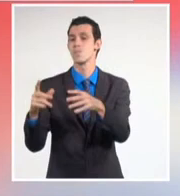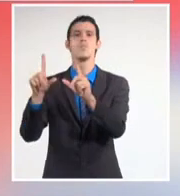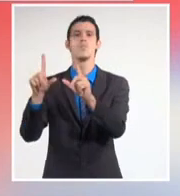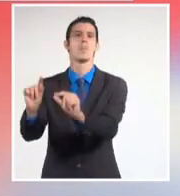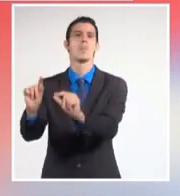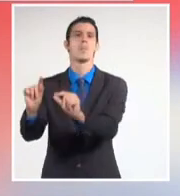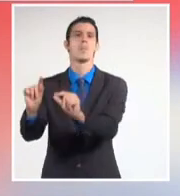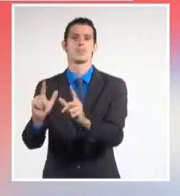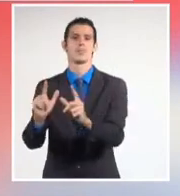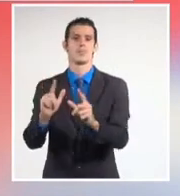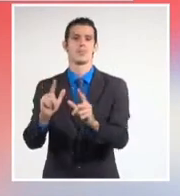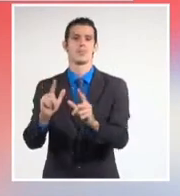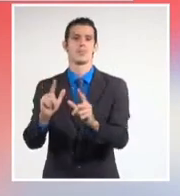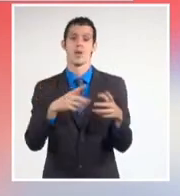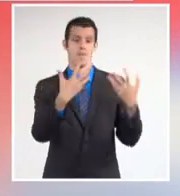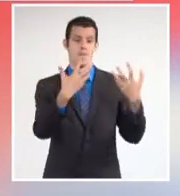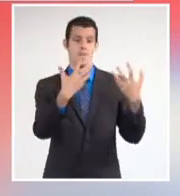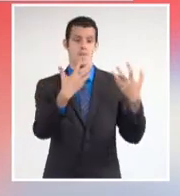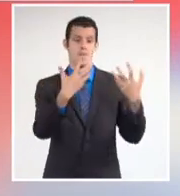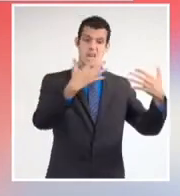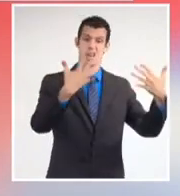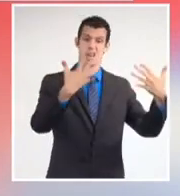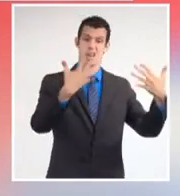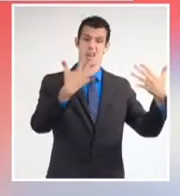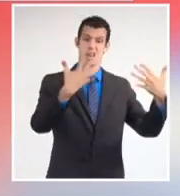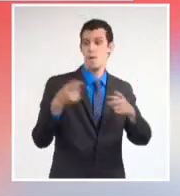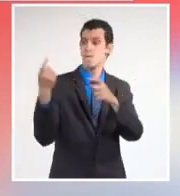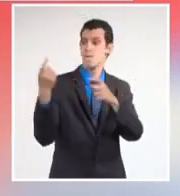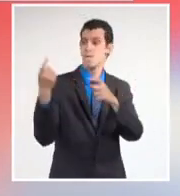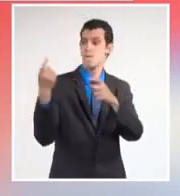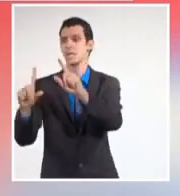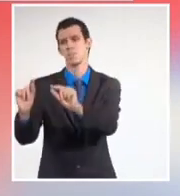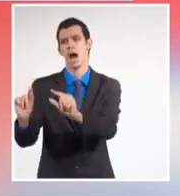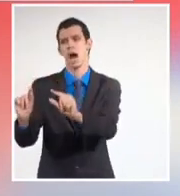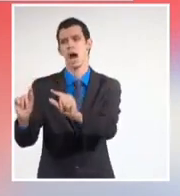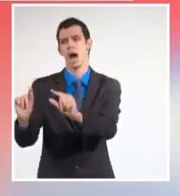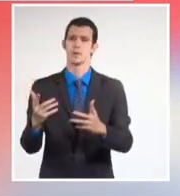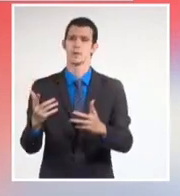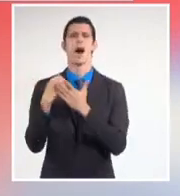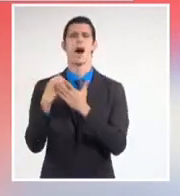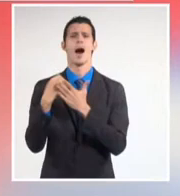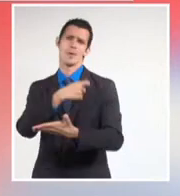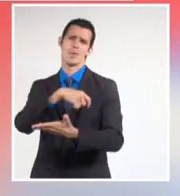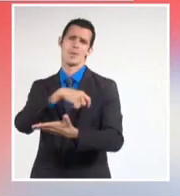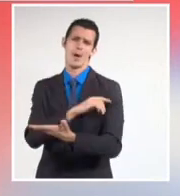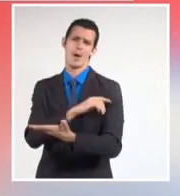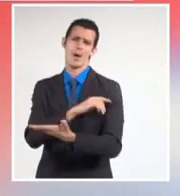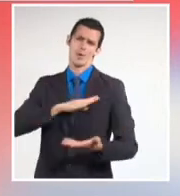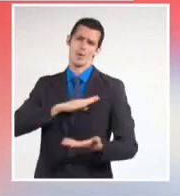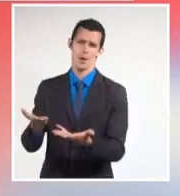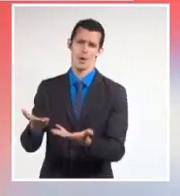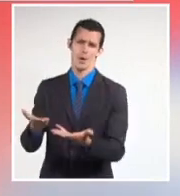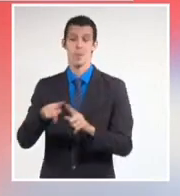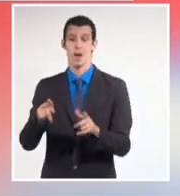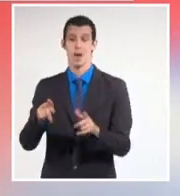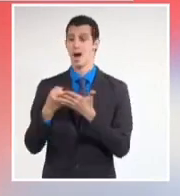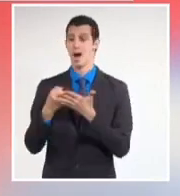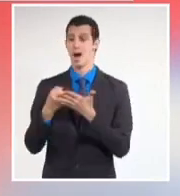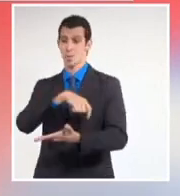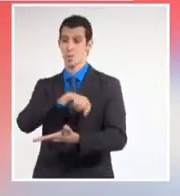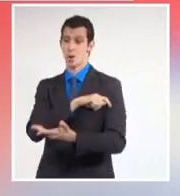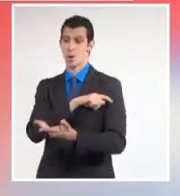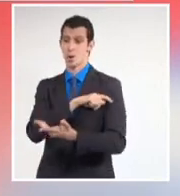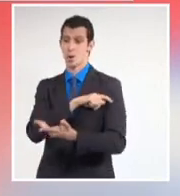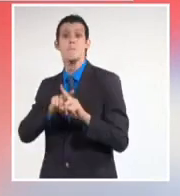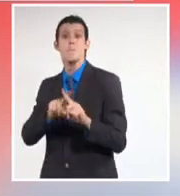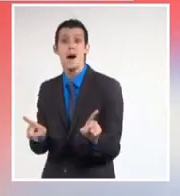intentado trasladar a los precios finales toda su ineficiencia y no se les ha permitido y están en pérdida y no están de diseño. Son problemas de ineficiencia que tenemos hacia lo